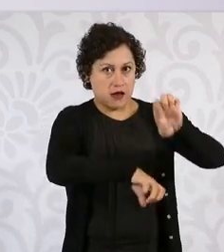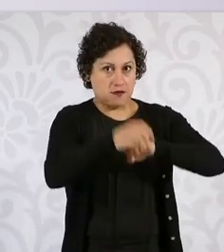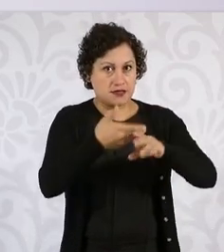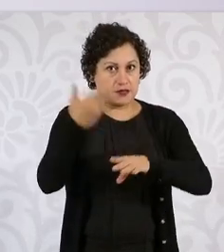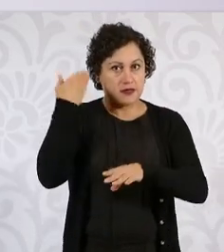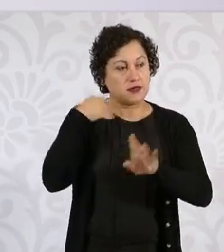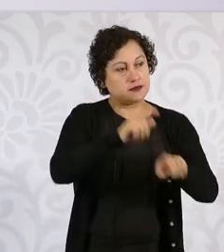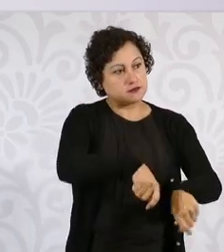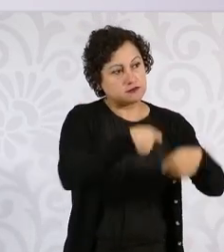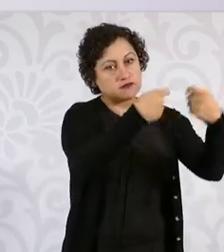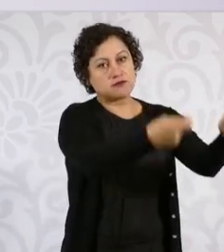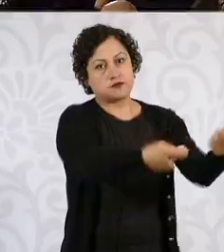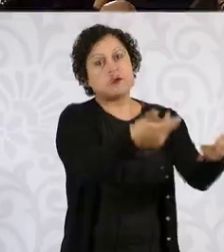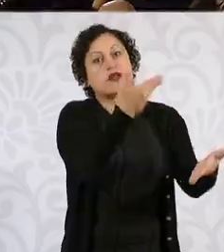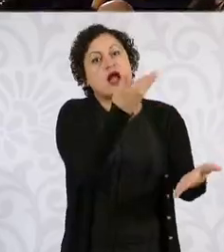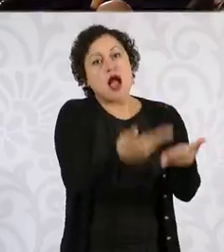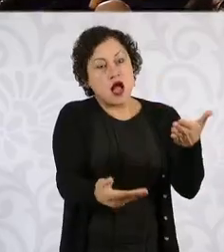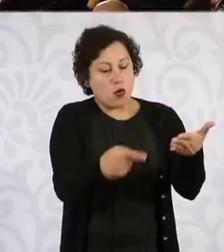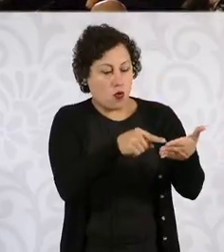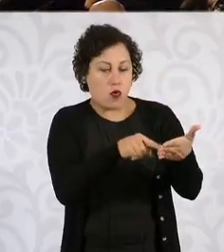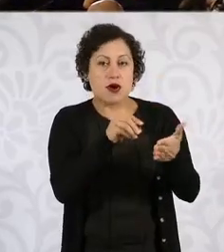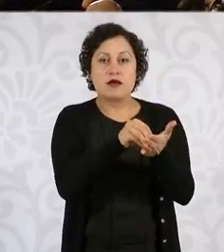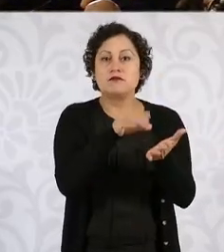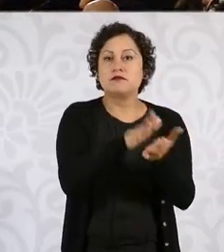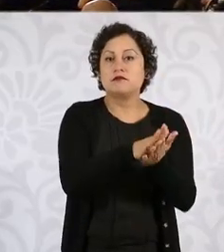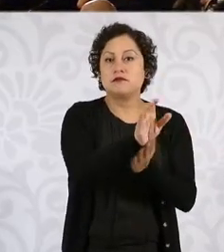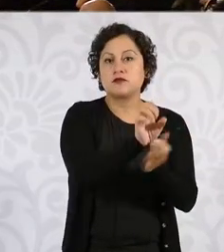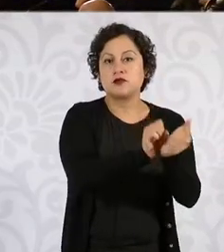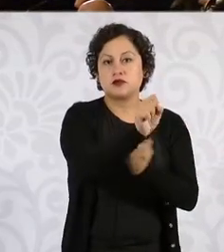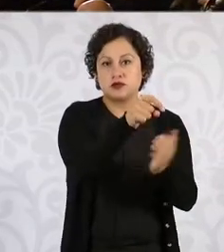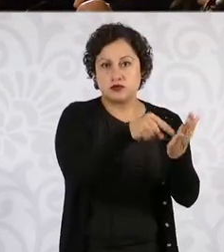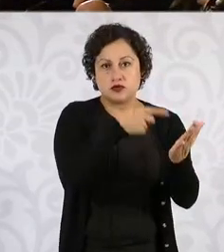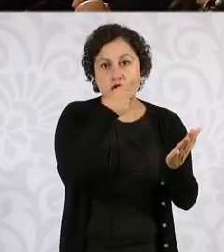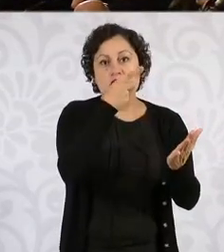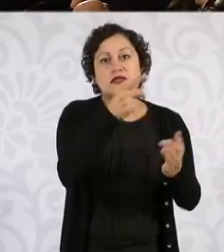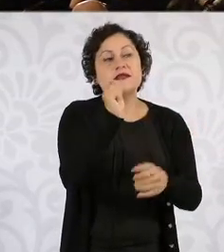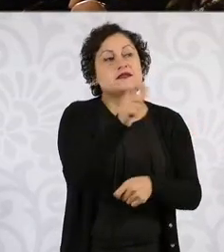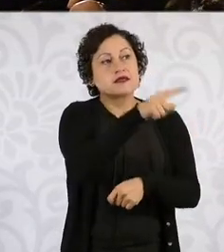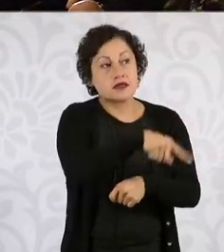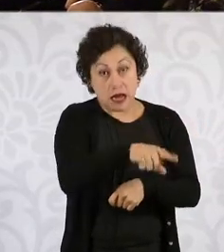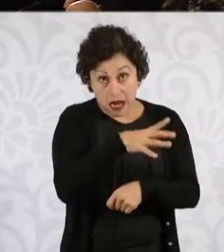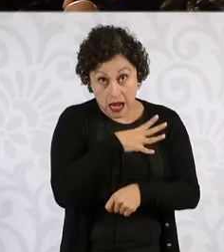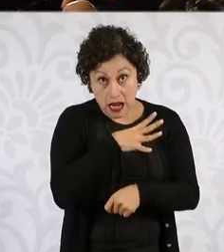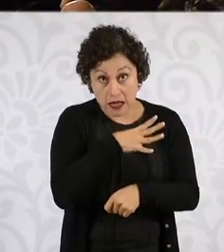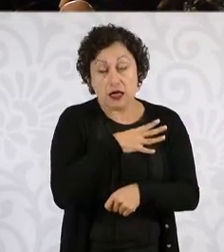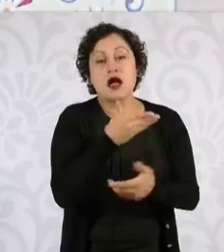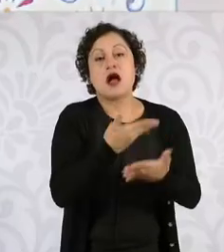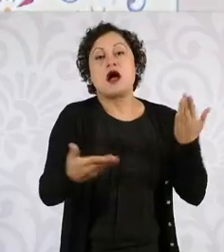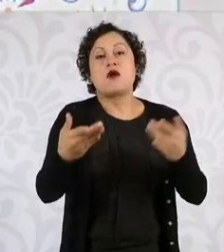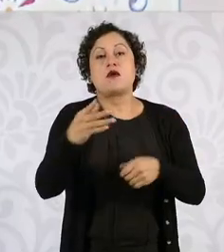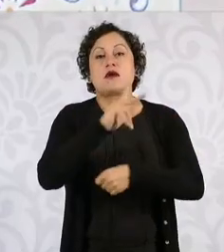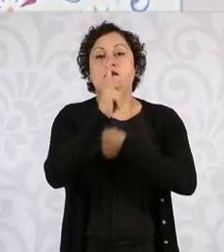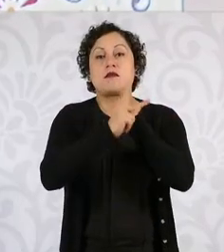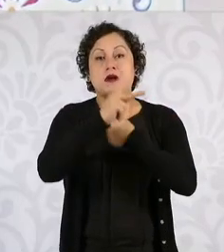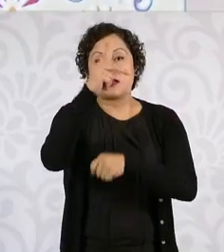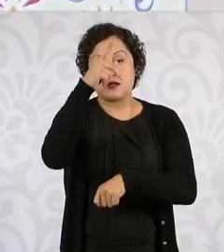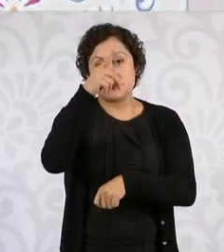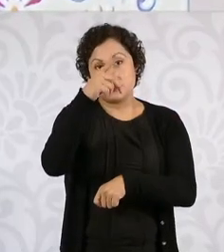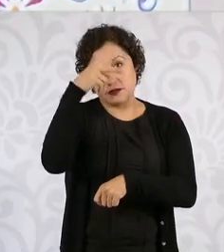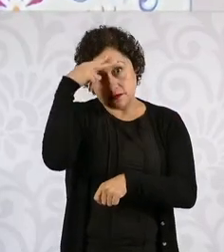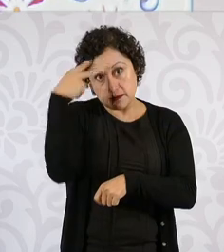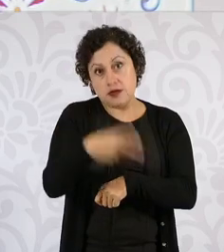transporte de pasajeros. Es decir, es lo mismo que ya venía en los contratos, solo que ahora queda claro en la